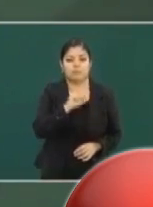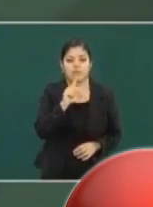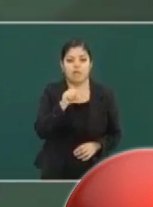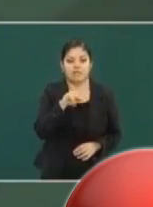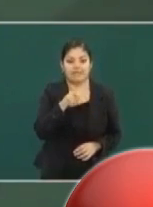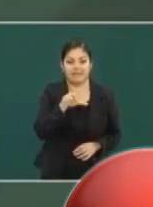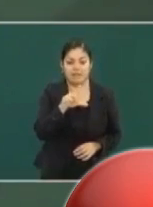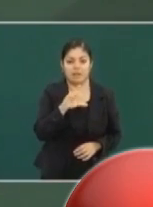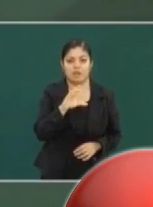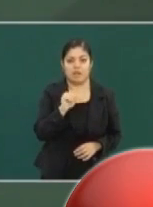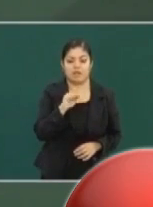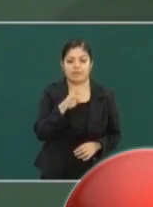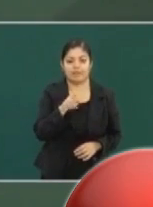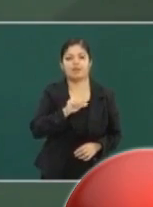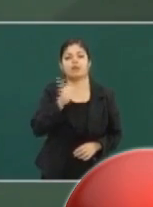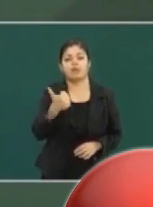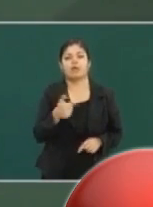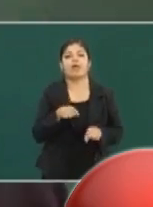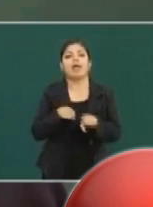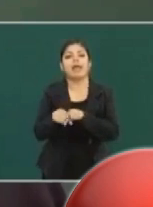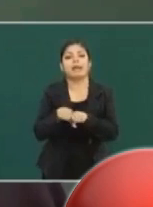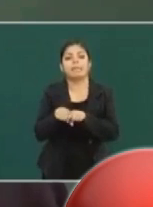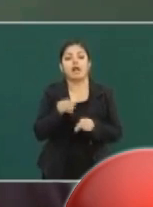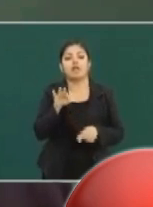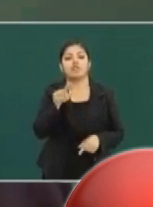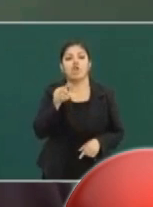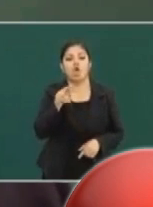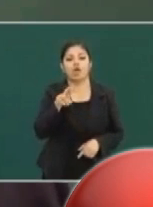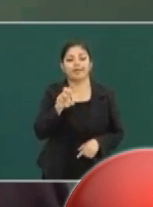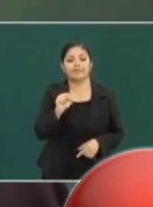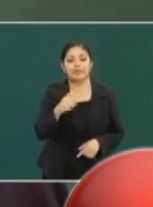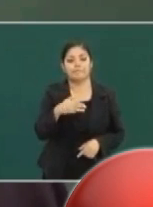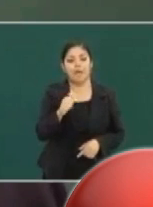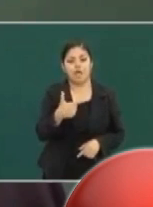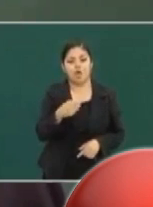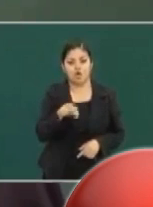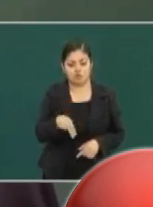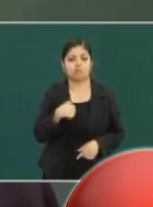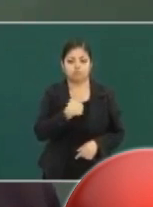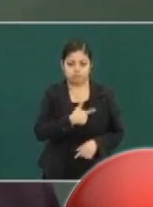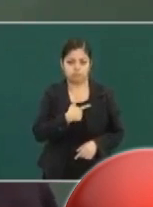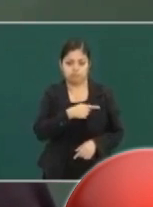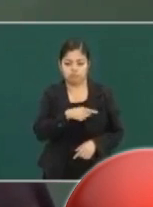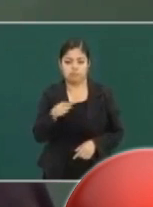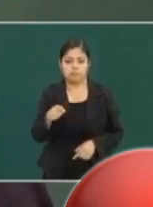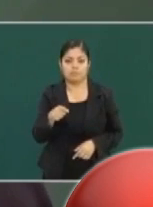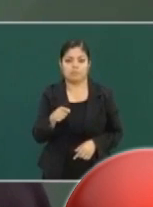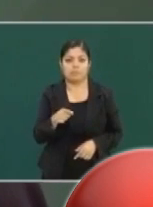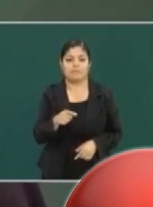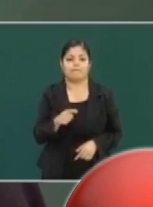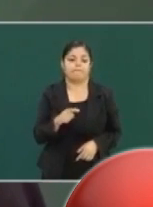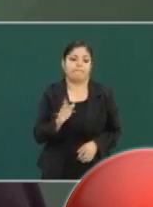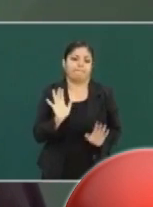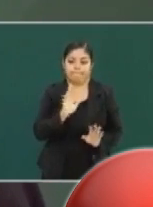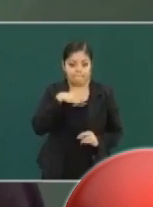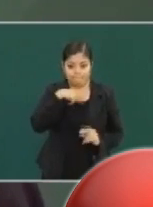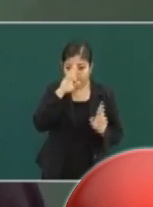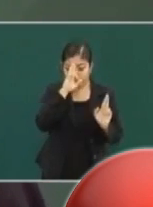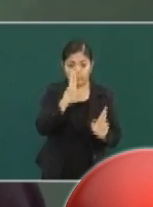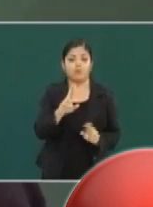los hermanos Flores Magón y muchos periodistas, ¿no?, que respetamos. O sea, es distinto. O sea,